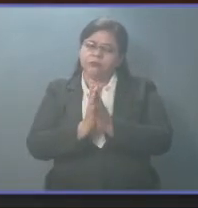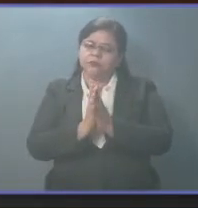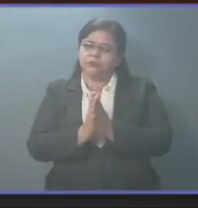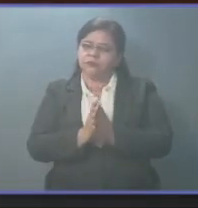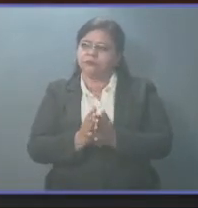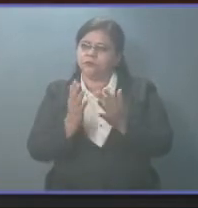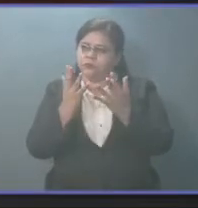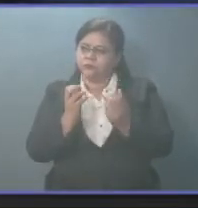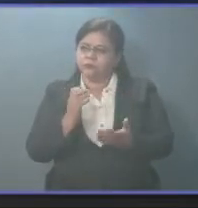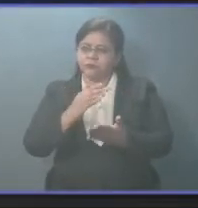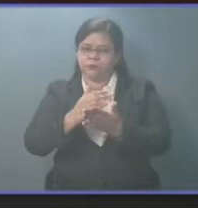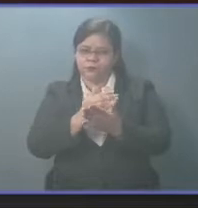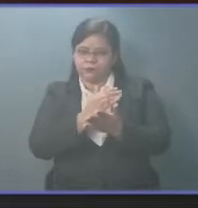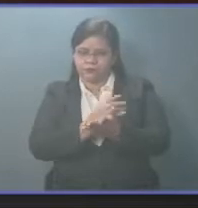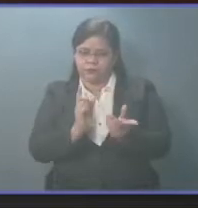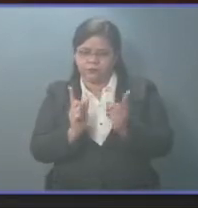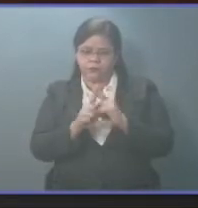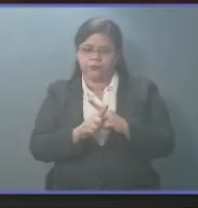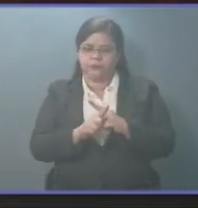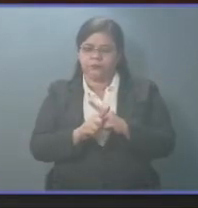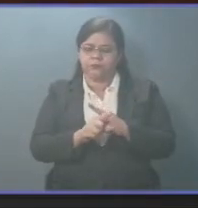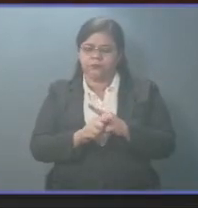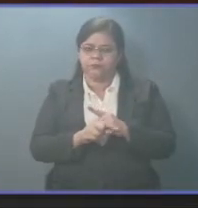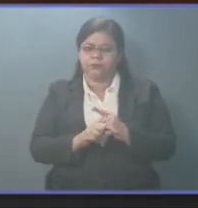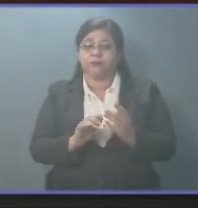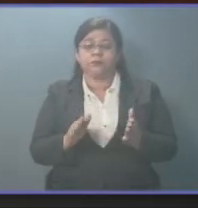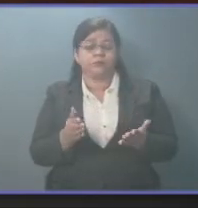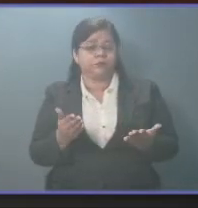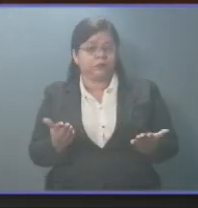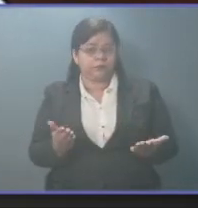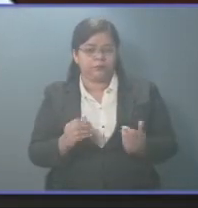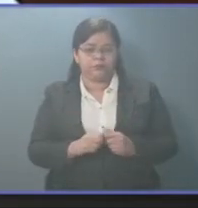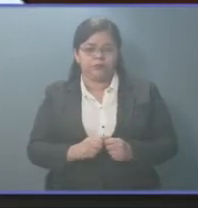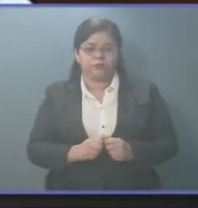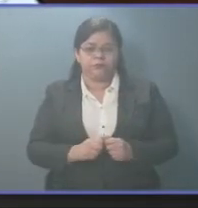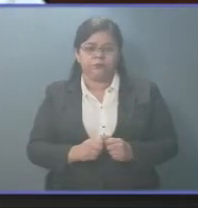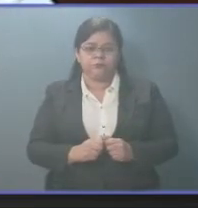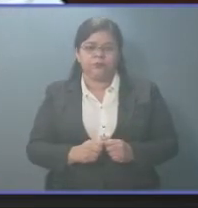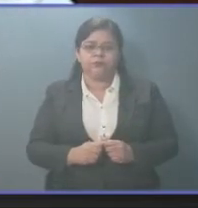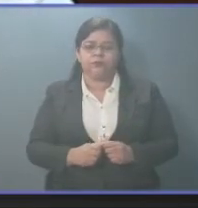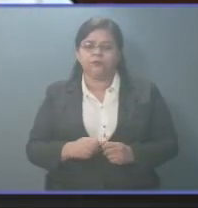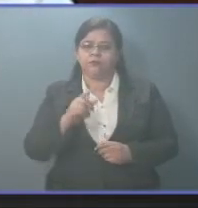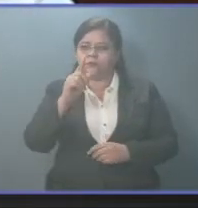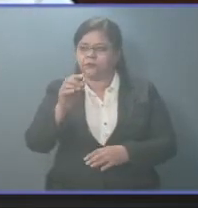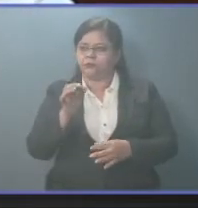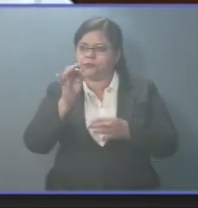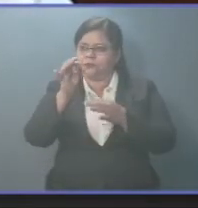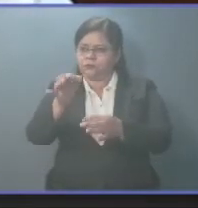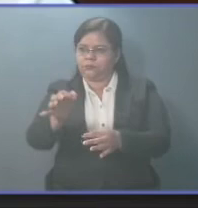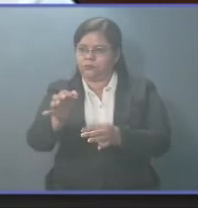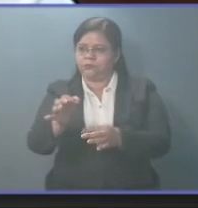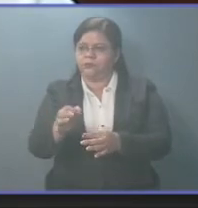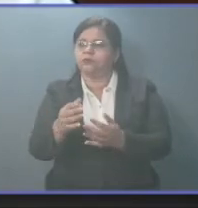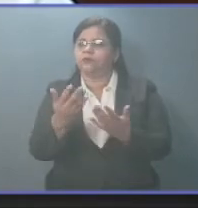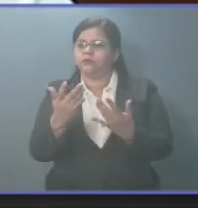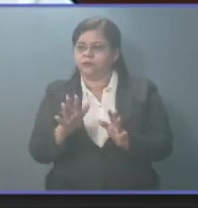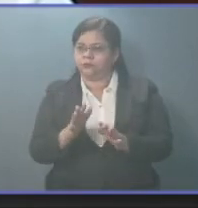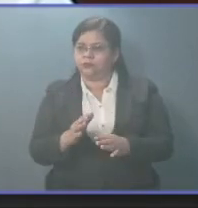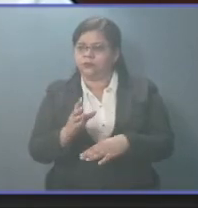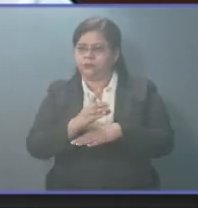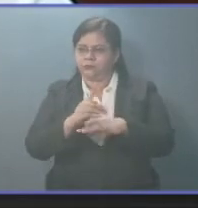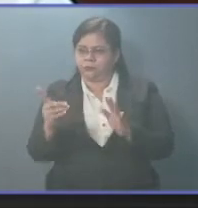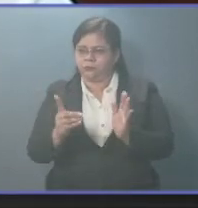presidente, modificación de agenda para una pieza de correspondencia donde diputados